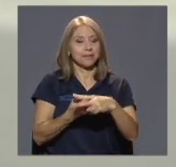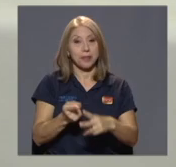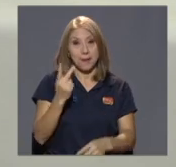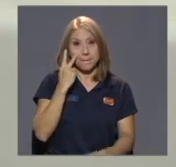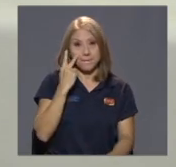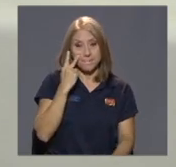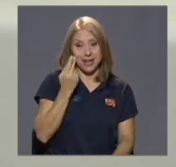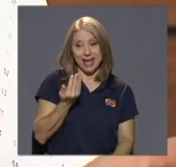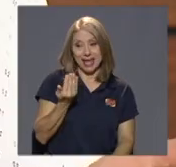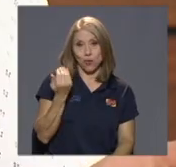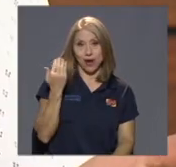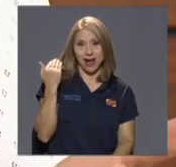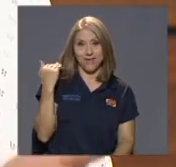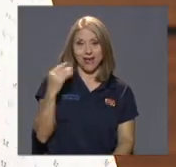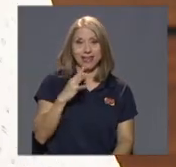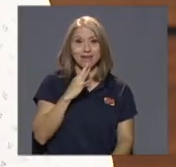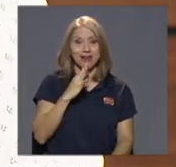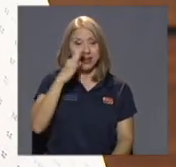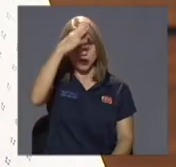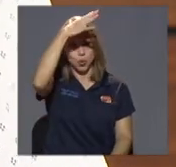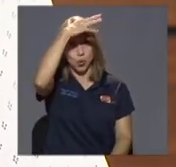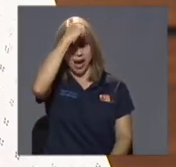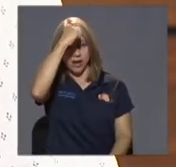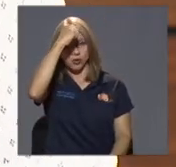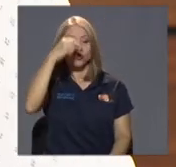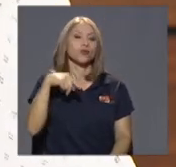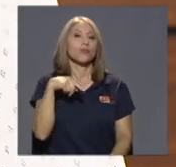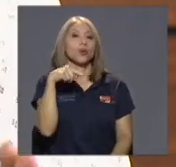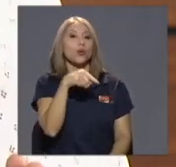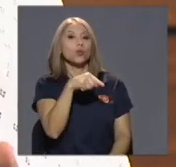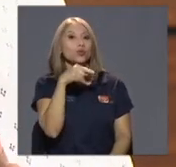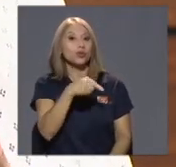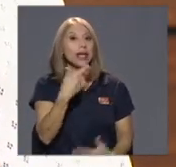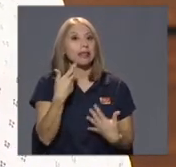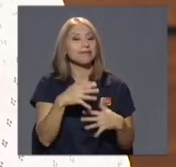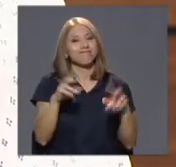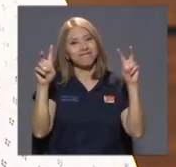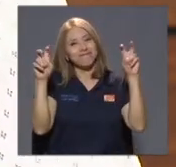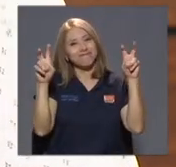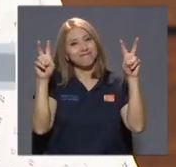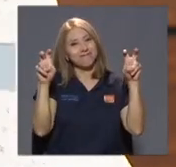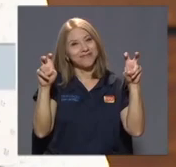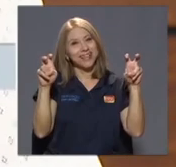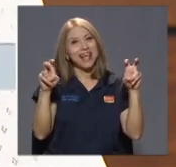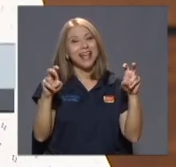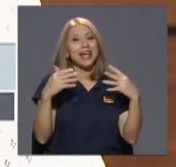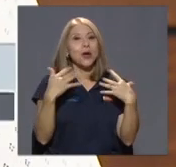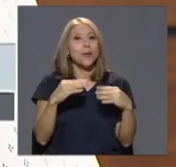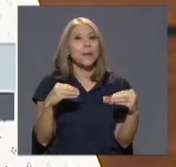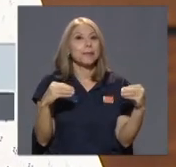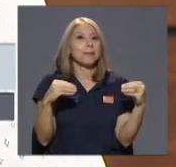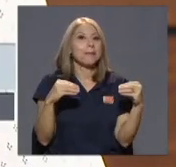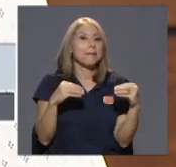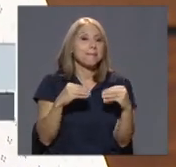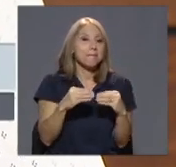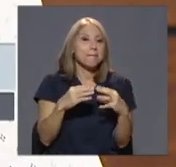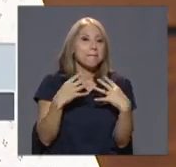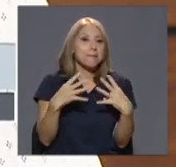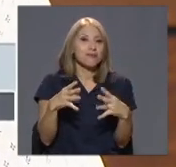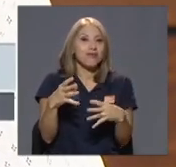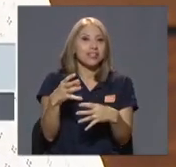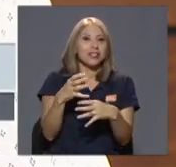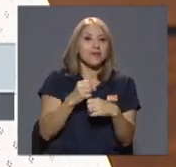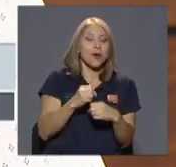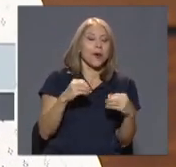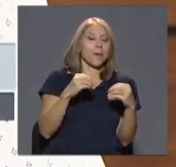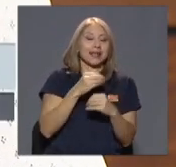de haber puesto don Carlos. Usted recibió la brasa más caliente en primera instancia. En segunda instancia, no recordamos